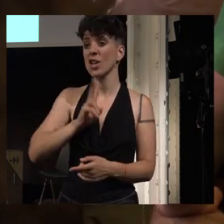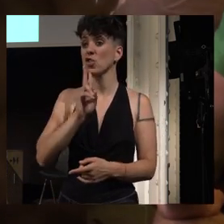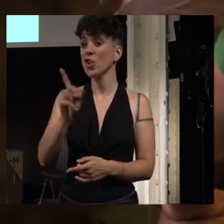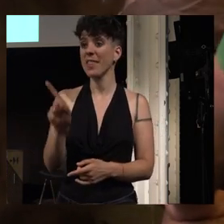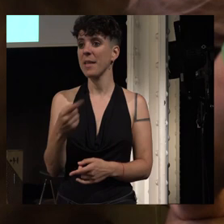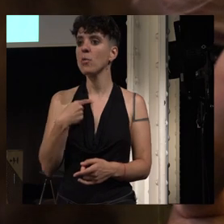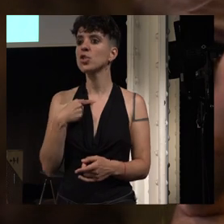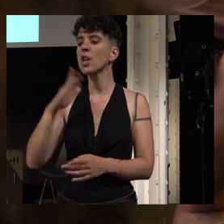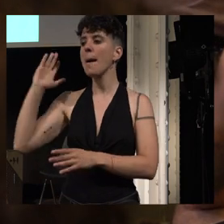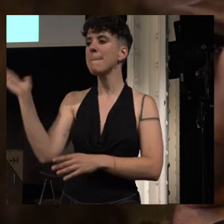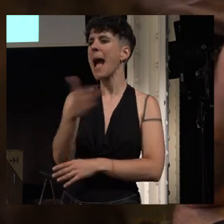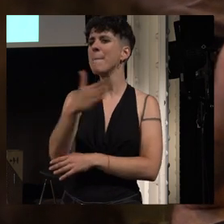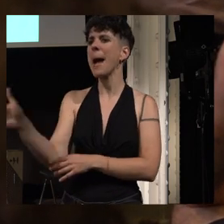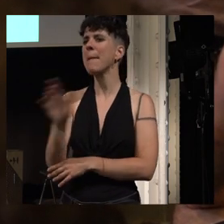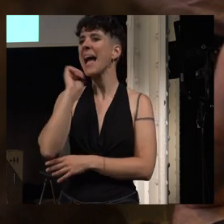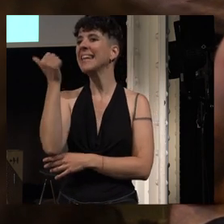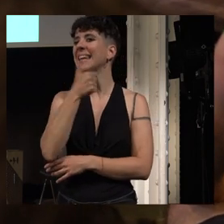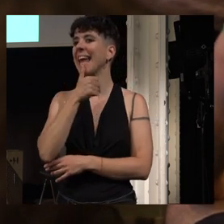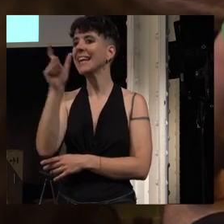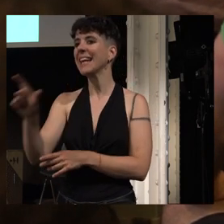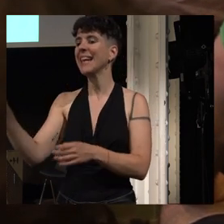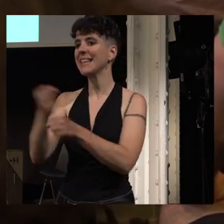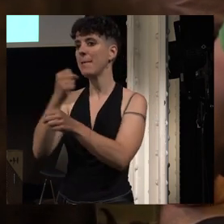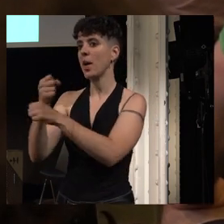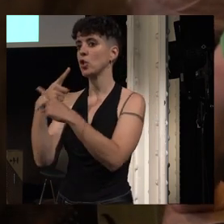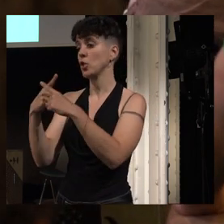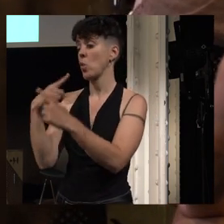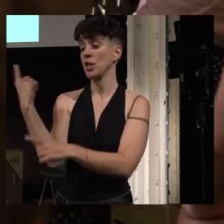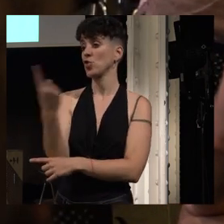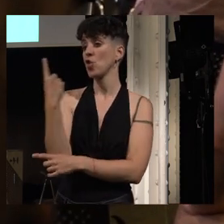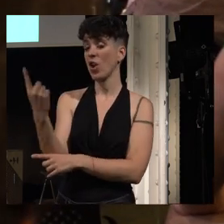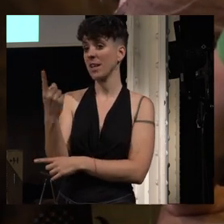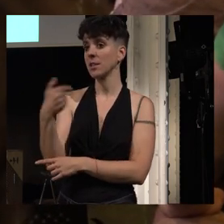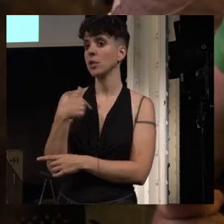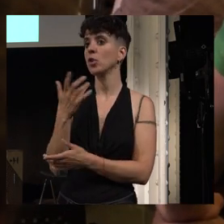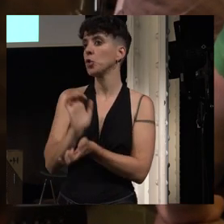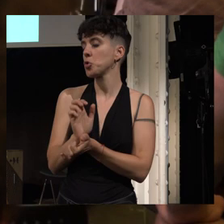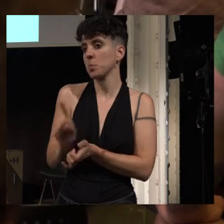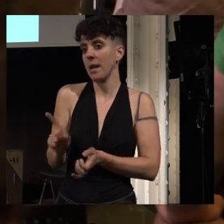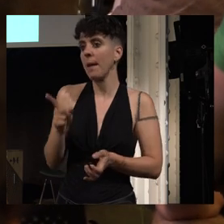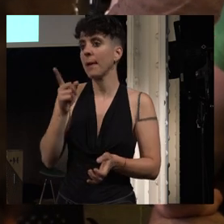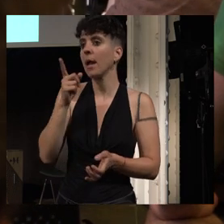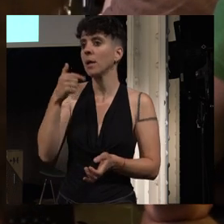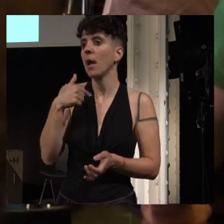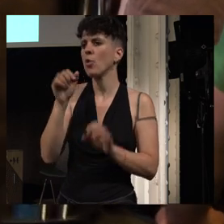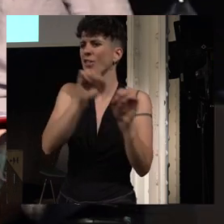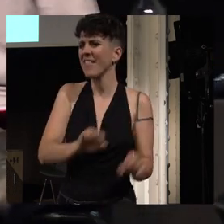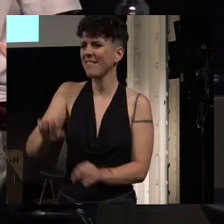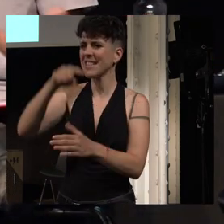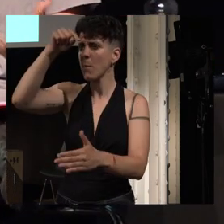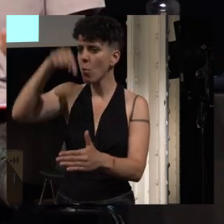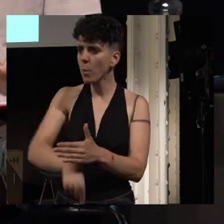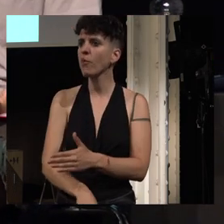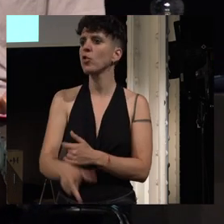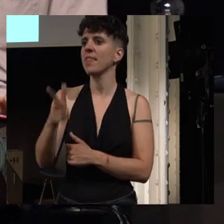se las llevan las trabajadoras sexuales solas. Es decir, que a mí hay una cosa que hoy quizá no era lo que yo esperaba que pasaría, pero creo que ha habido una defensa muy, muy profunda